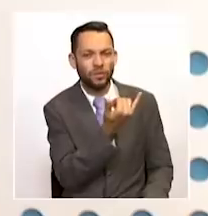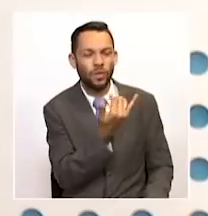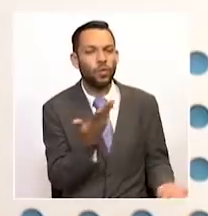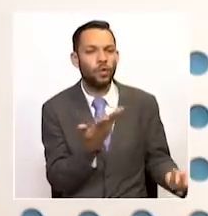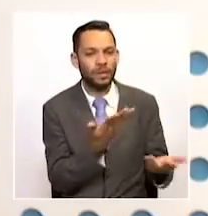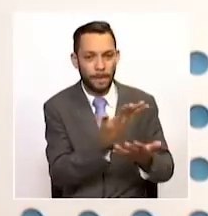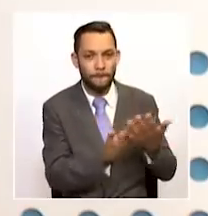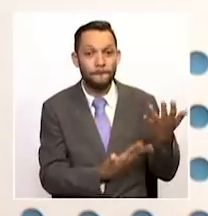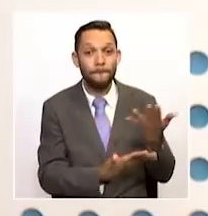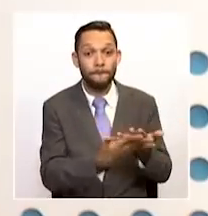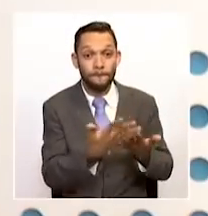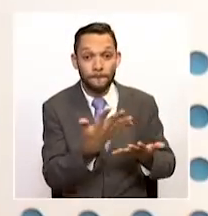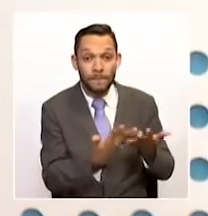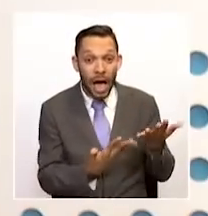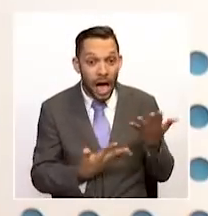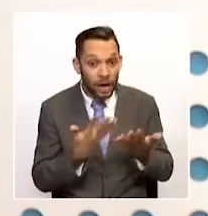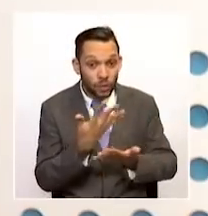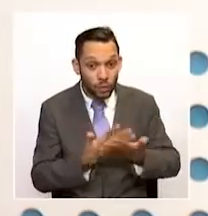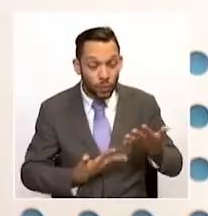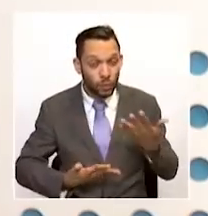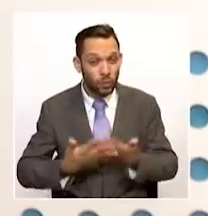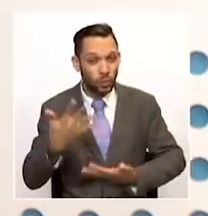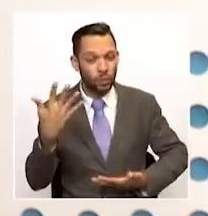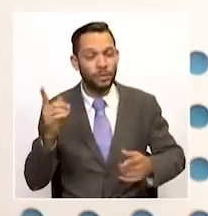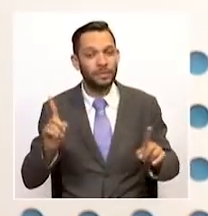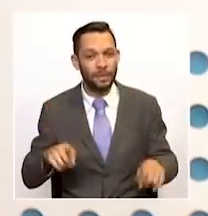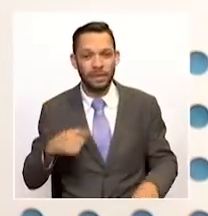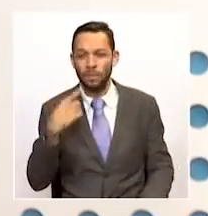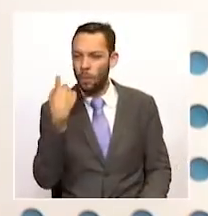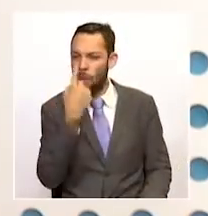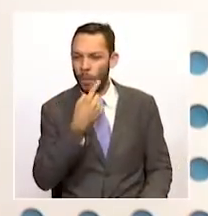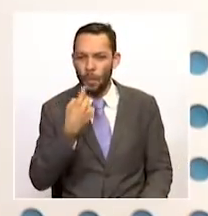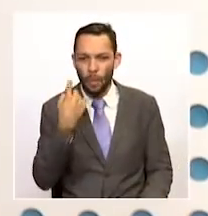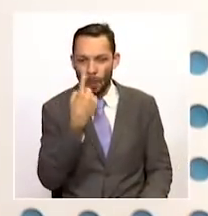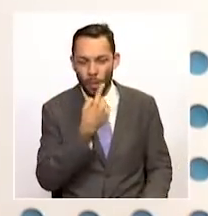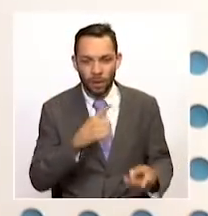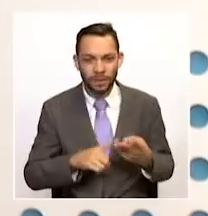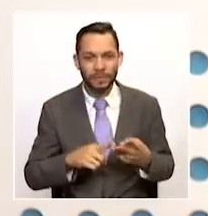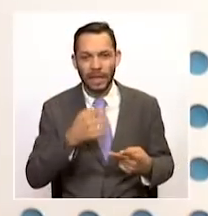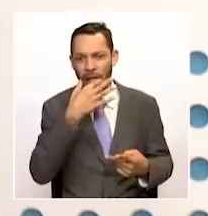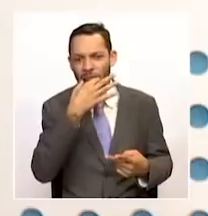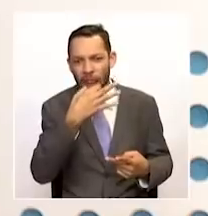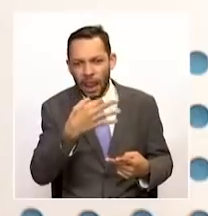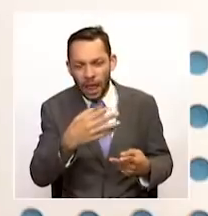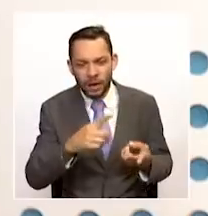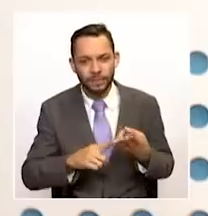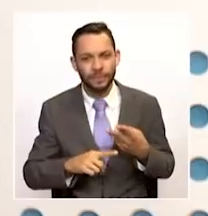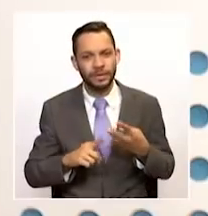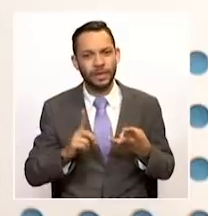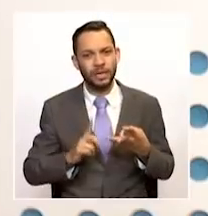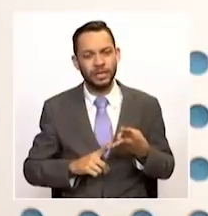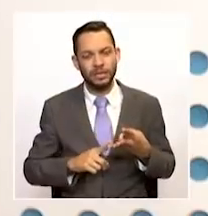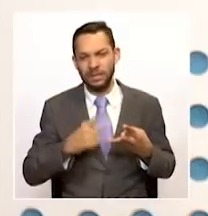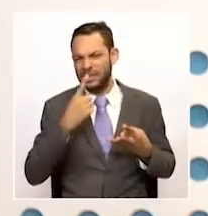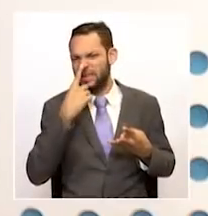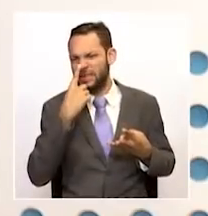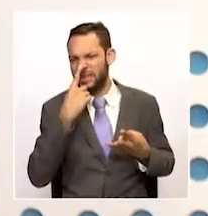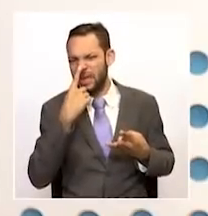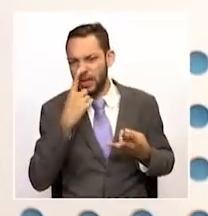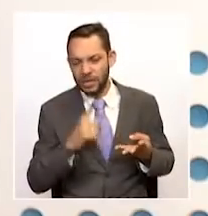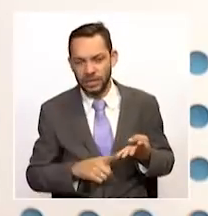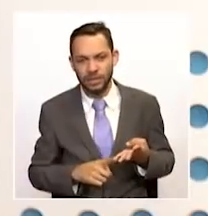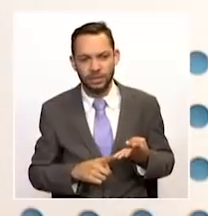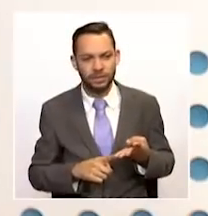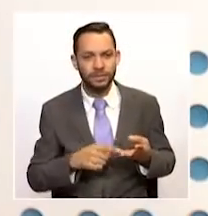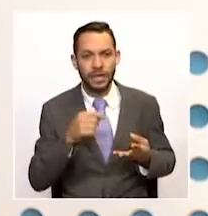lo encontramos en las uñas lo vemos en la boca en la lengua en la punta de la nariz siempre en las partes más distal es ese es un